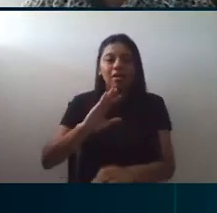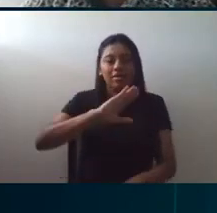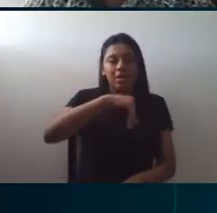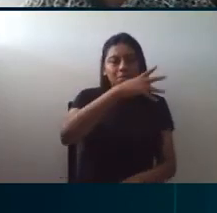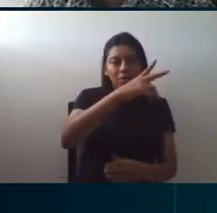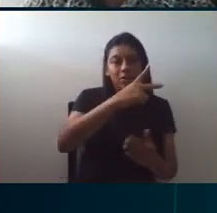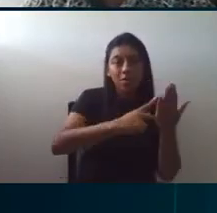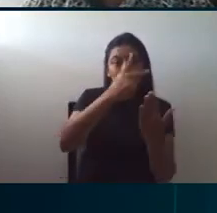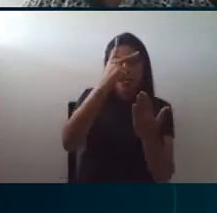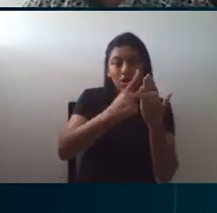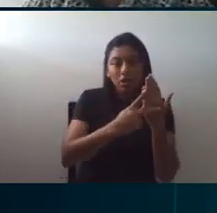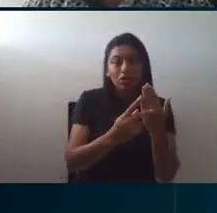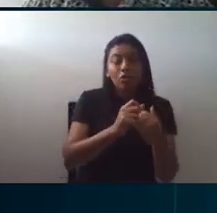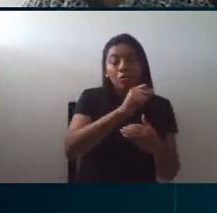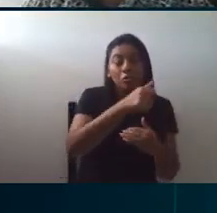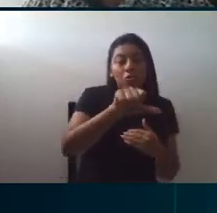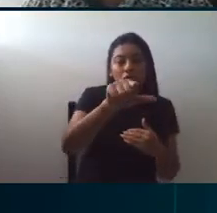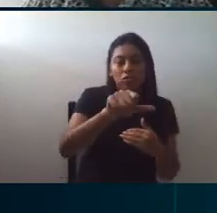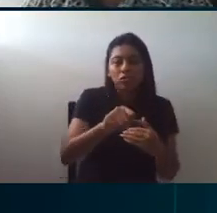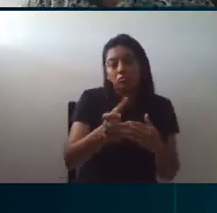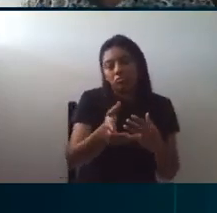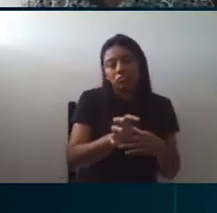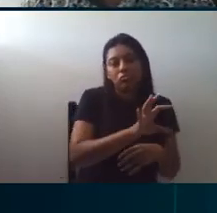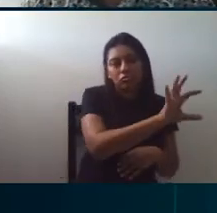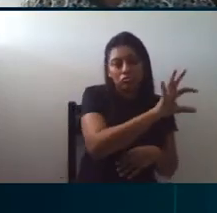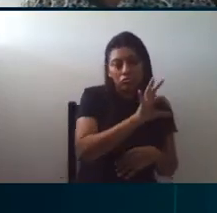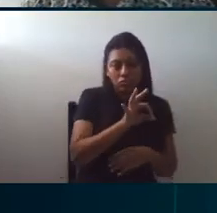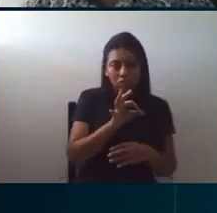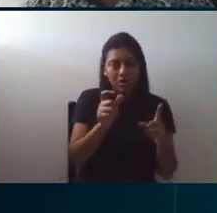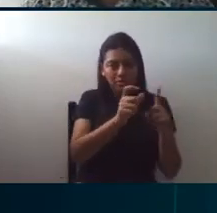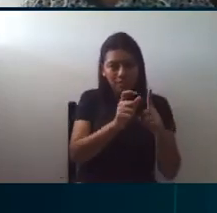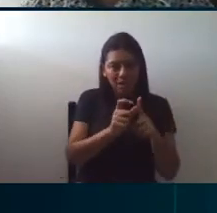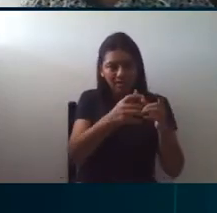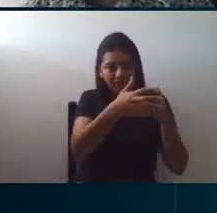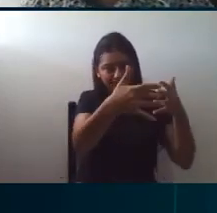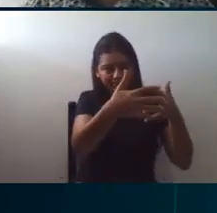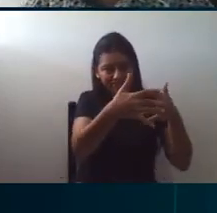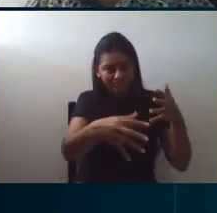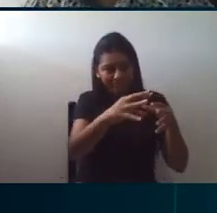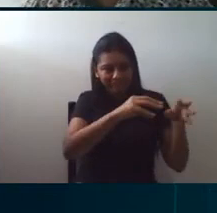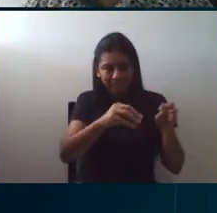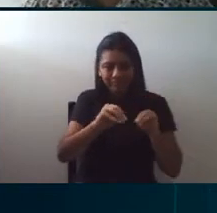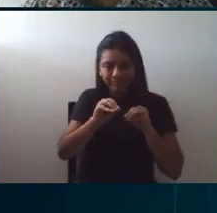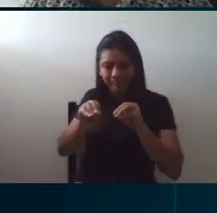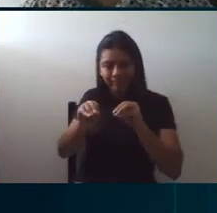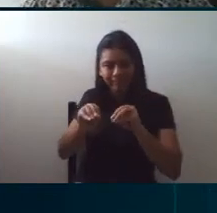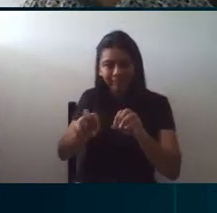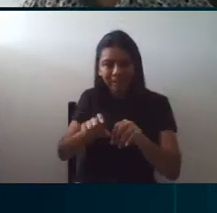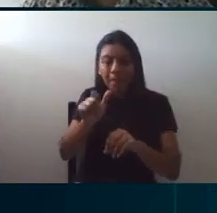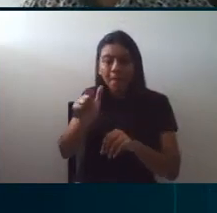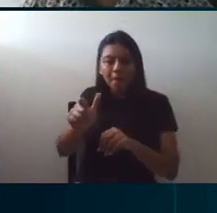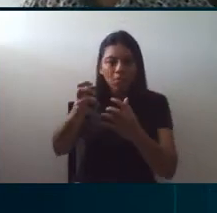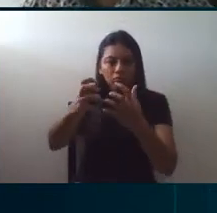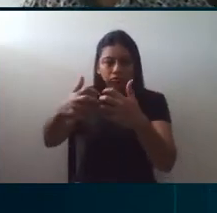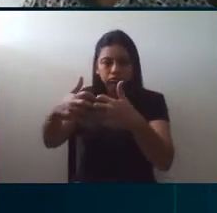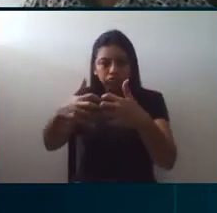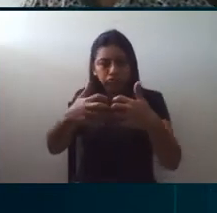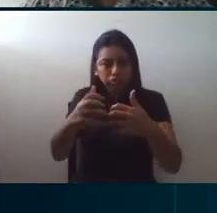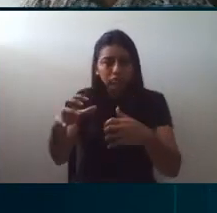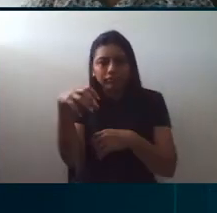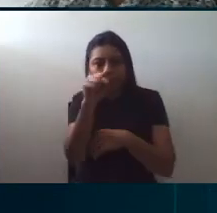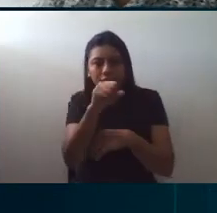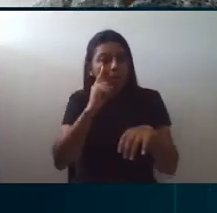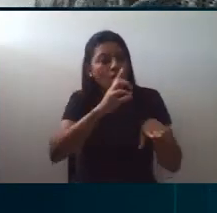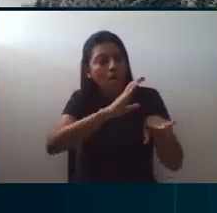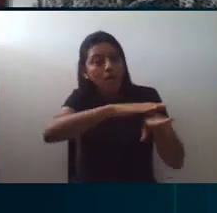probablemente una lección, él me la clasifique automáticamente y que cuando yo esté redactando mi bitácora de lo que me está pasando en un proyecto, él de una vez me saque la alarma y